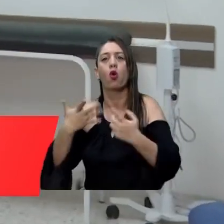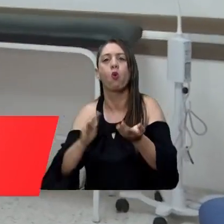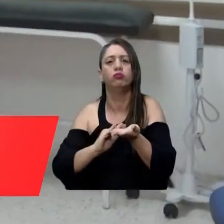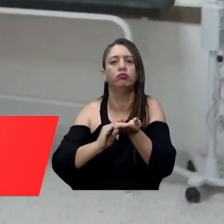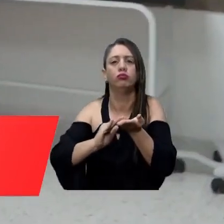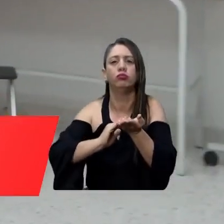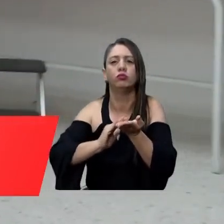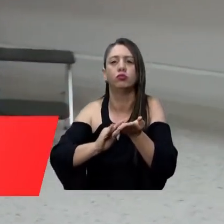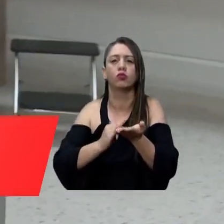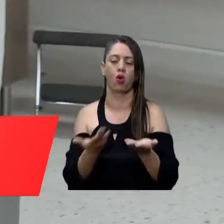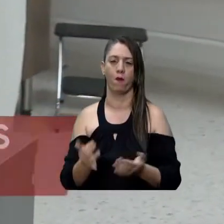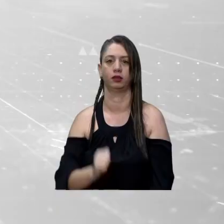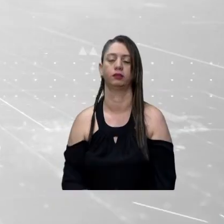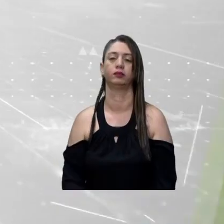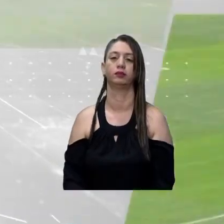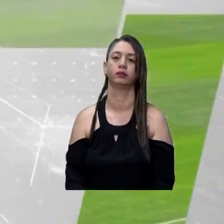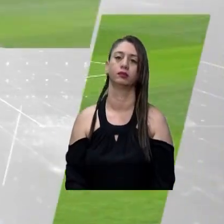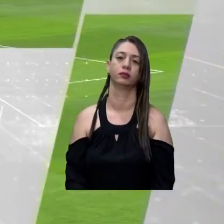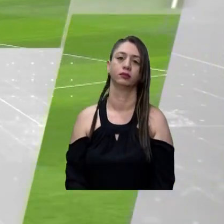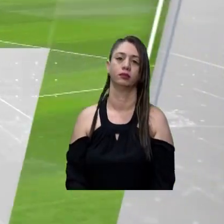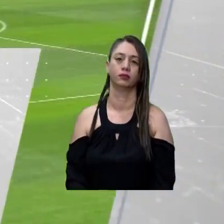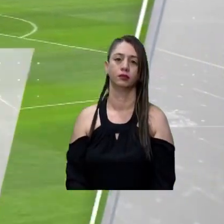tratamientos desde esta IPS.